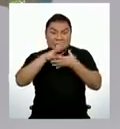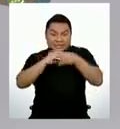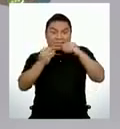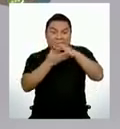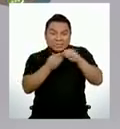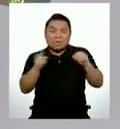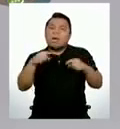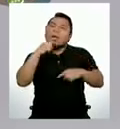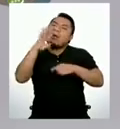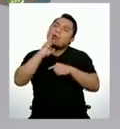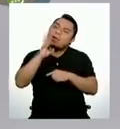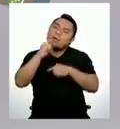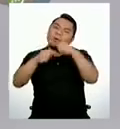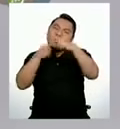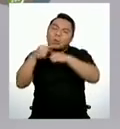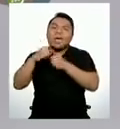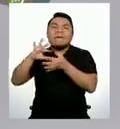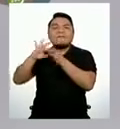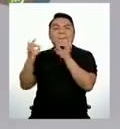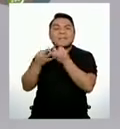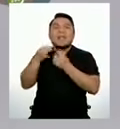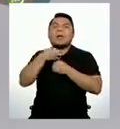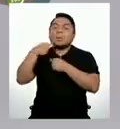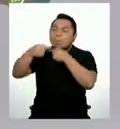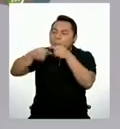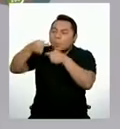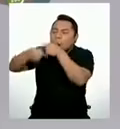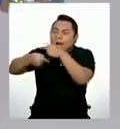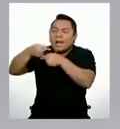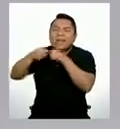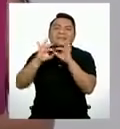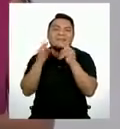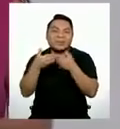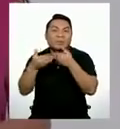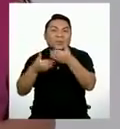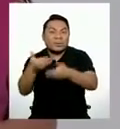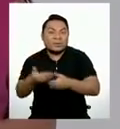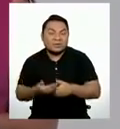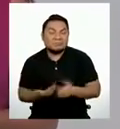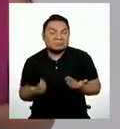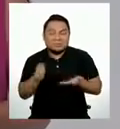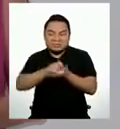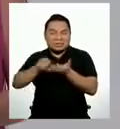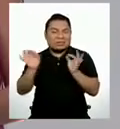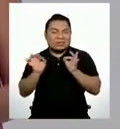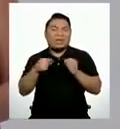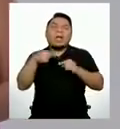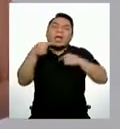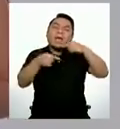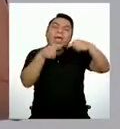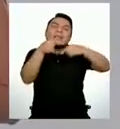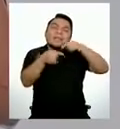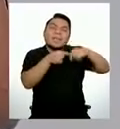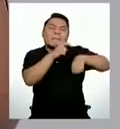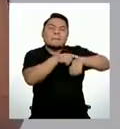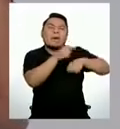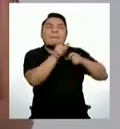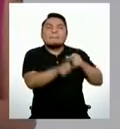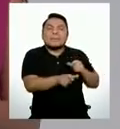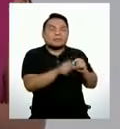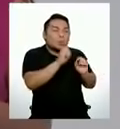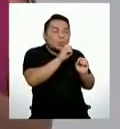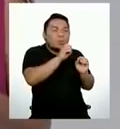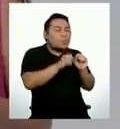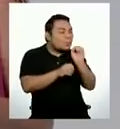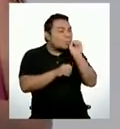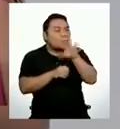transmiten oralmente de generación en generación. Y no siempre se escriben. Entonces, con el tiempo, cada persona que lo